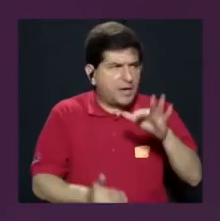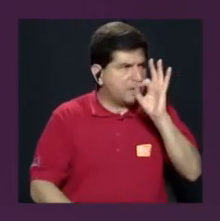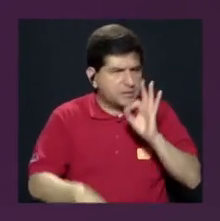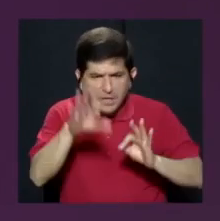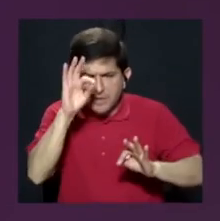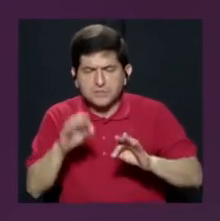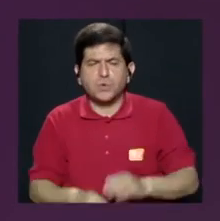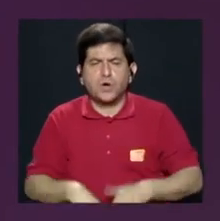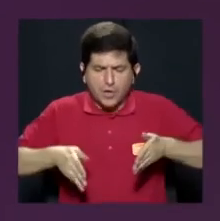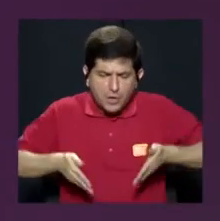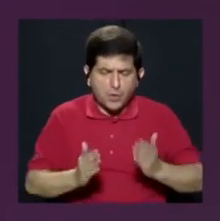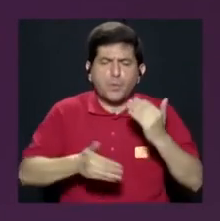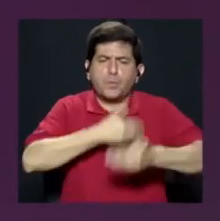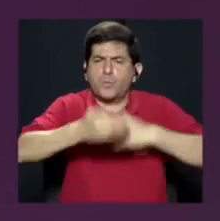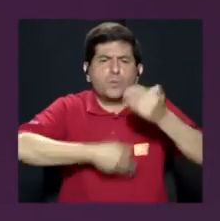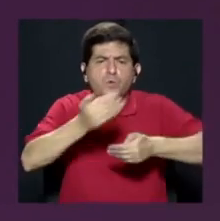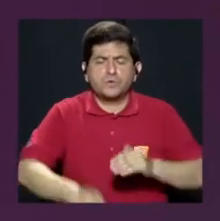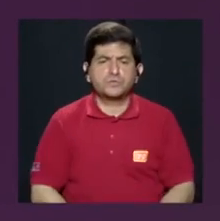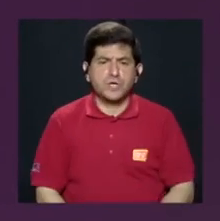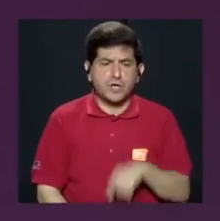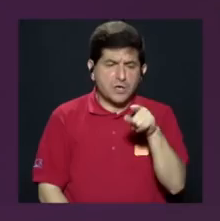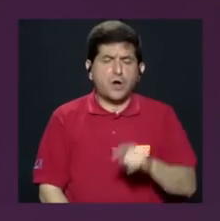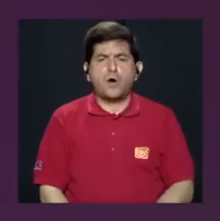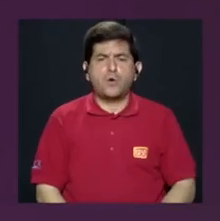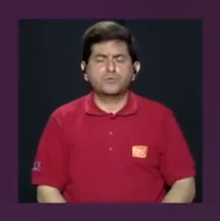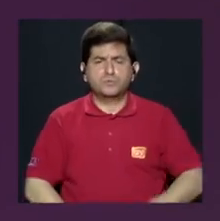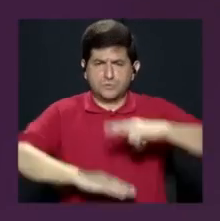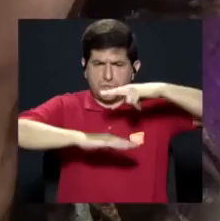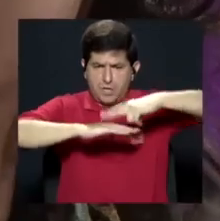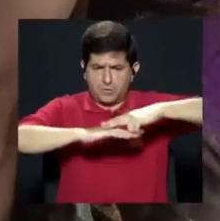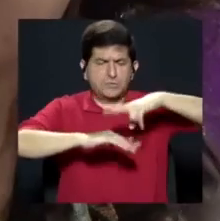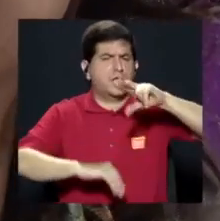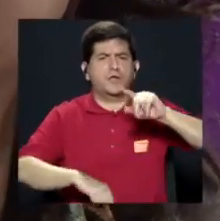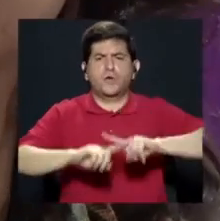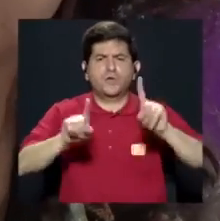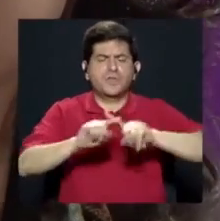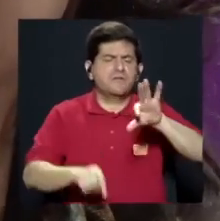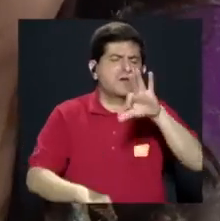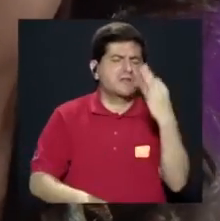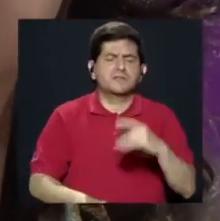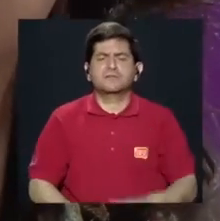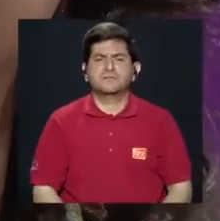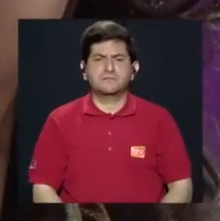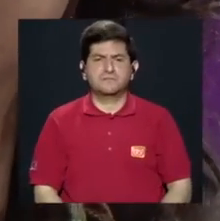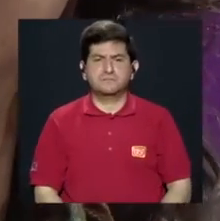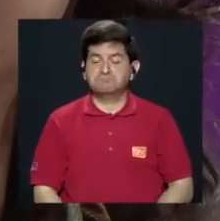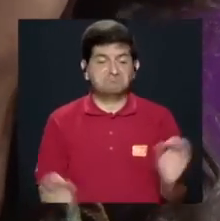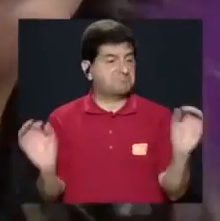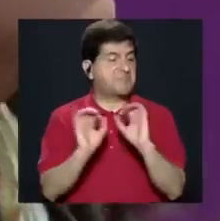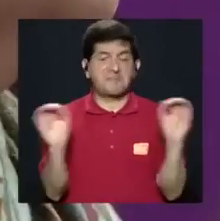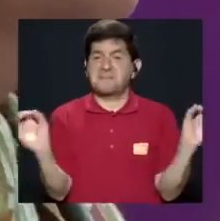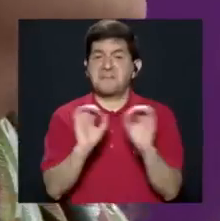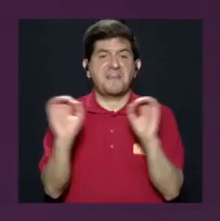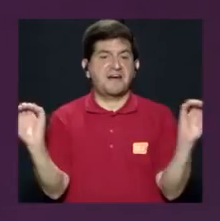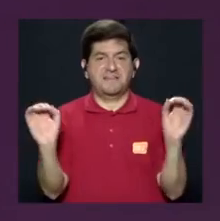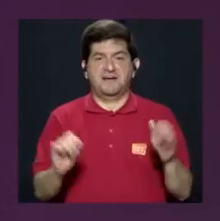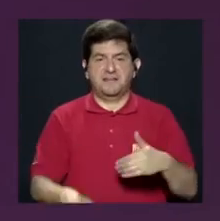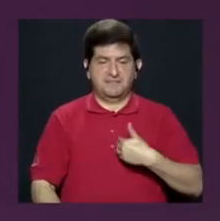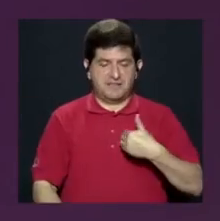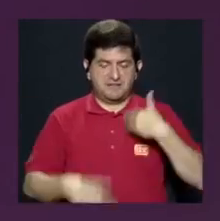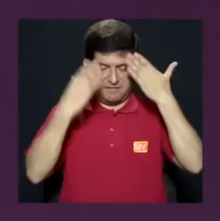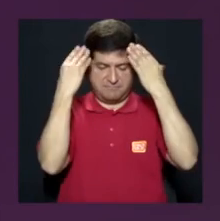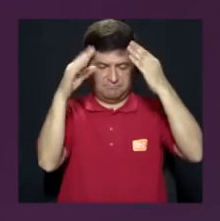escoger, de cómo parir, no tenés por qué parir acostada, tener la postura, miles de posturas diferentes. No hay absolutamente nada